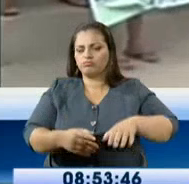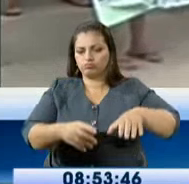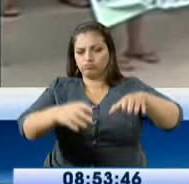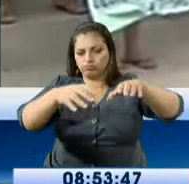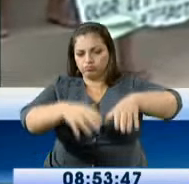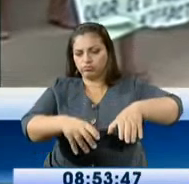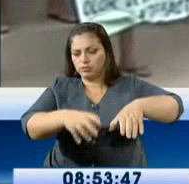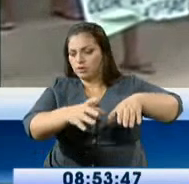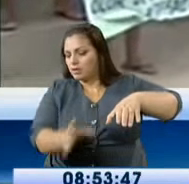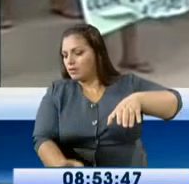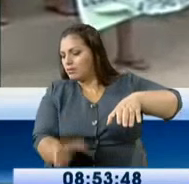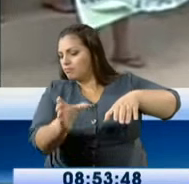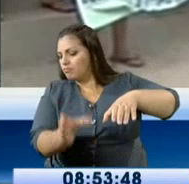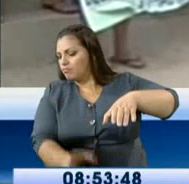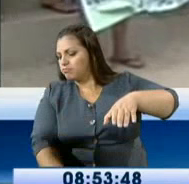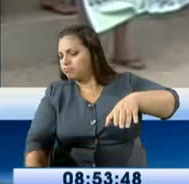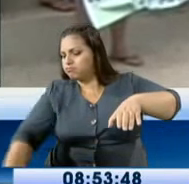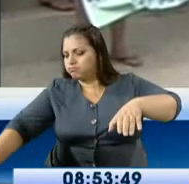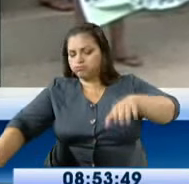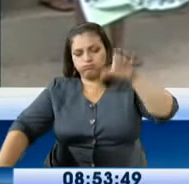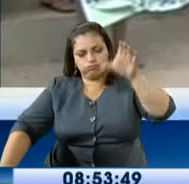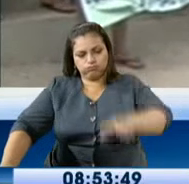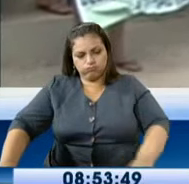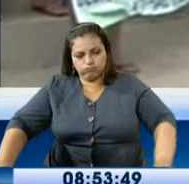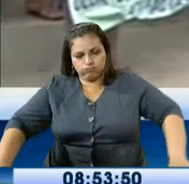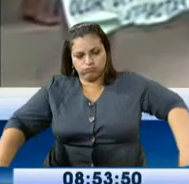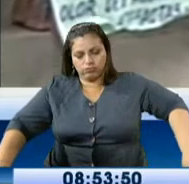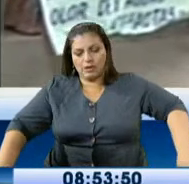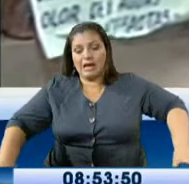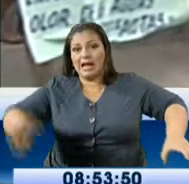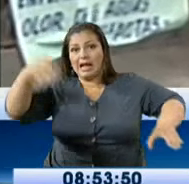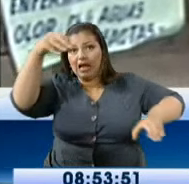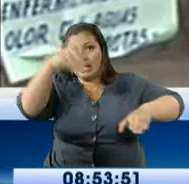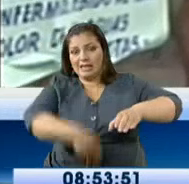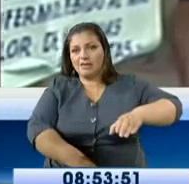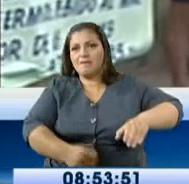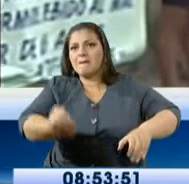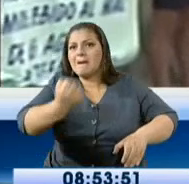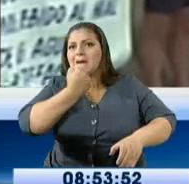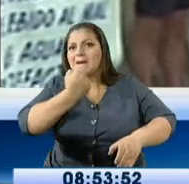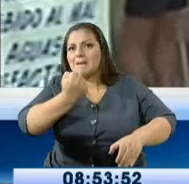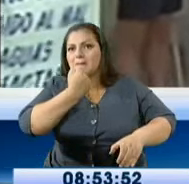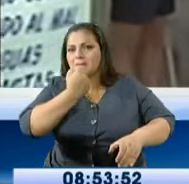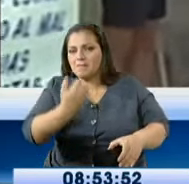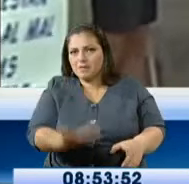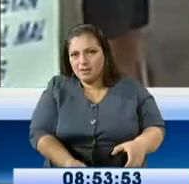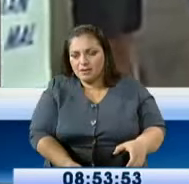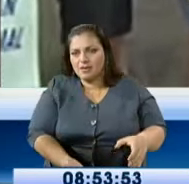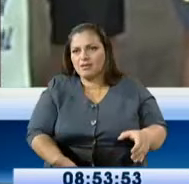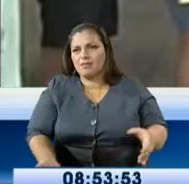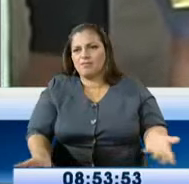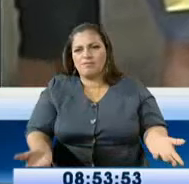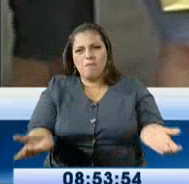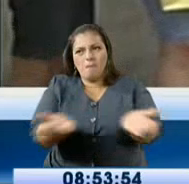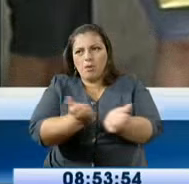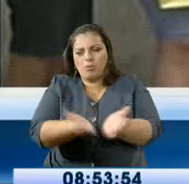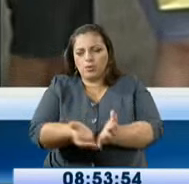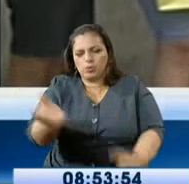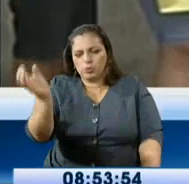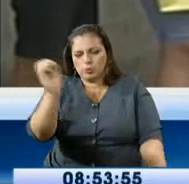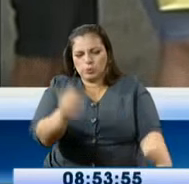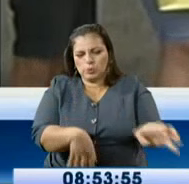hay hormigón, que entonces no permite que filtre el recorrido de todas las aguas grises, por eso se desbordan y